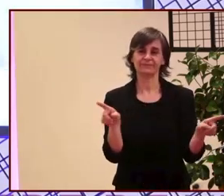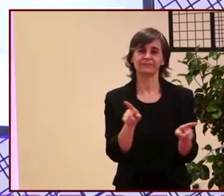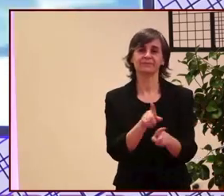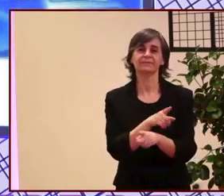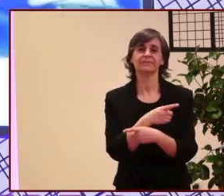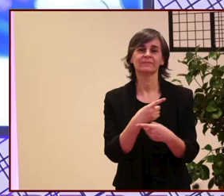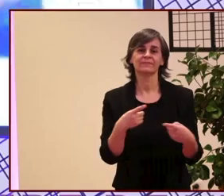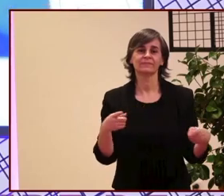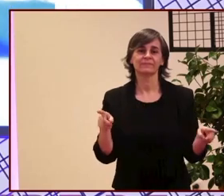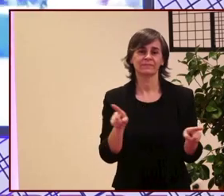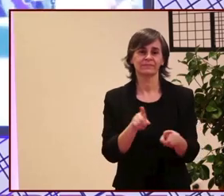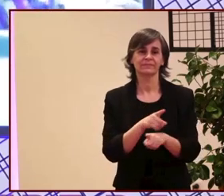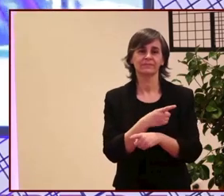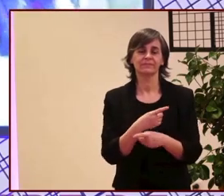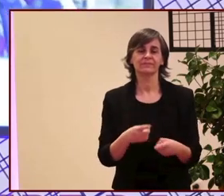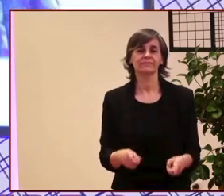e